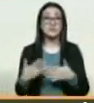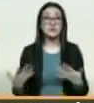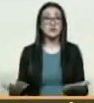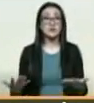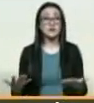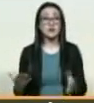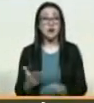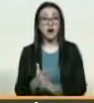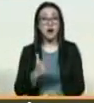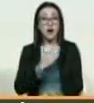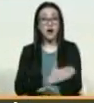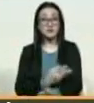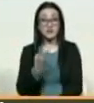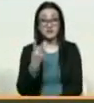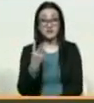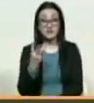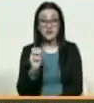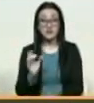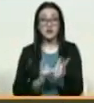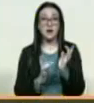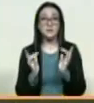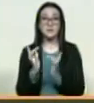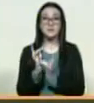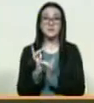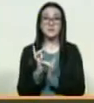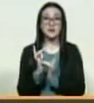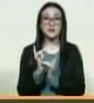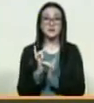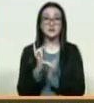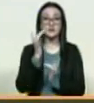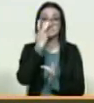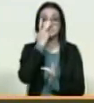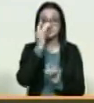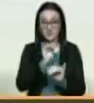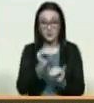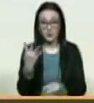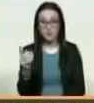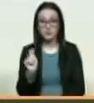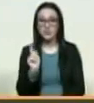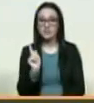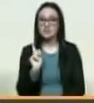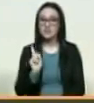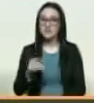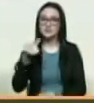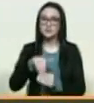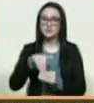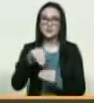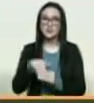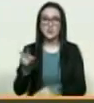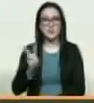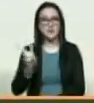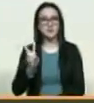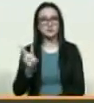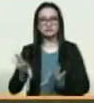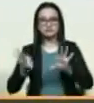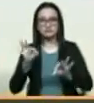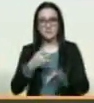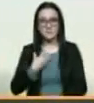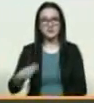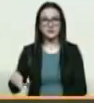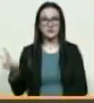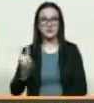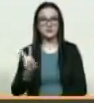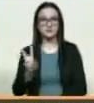Que antes del día 30 de abril, que termine ese cuatrimestre, debe haber elecciones en Venezuela para escoger al presidente